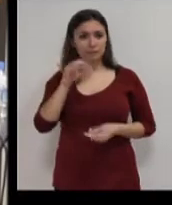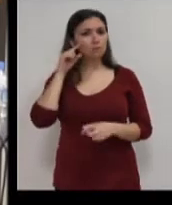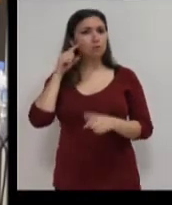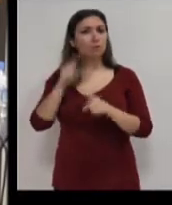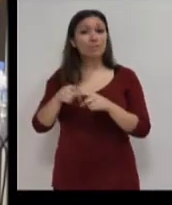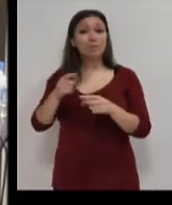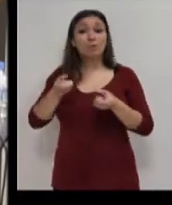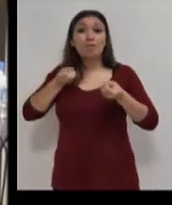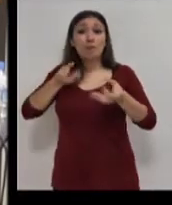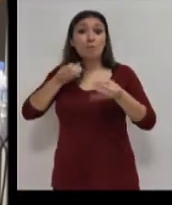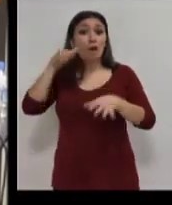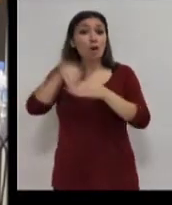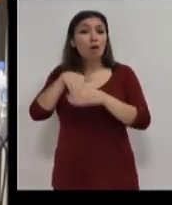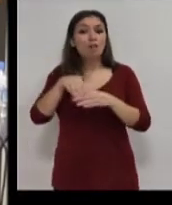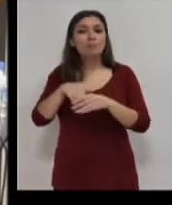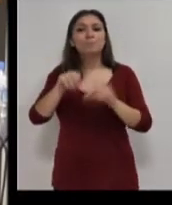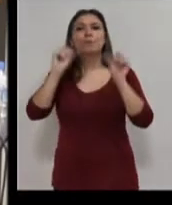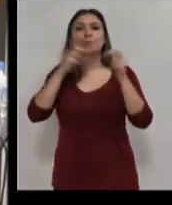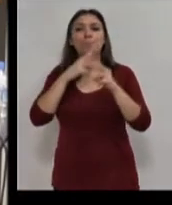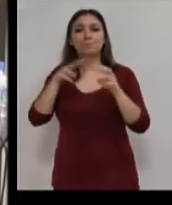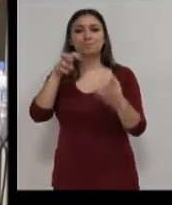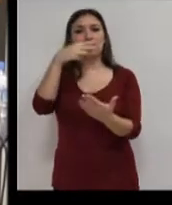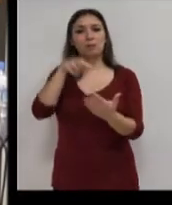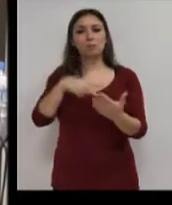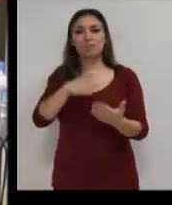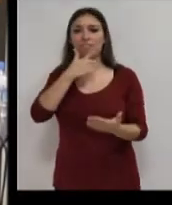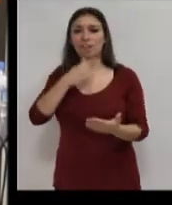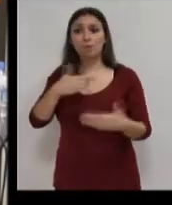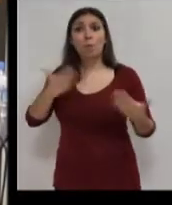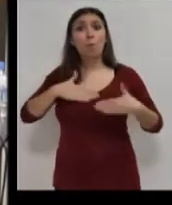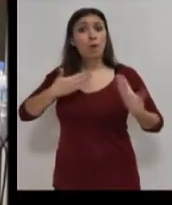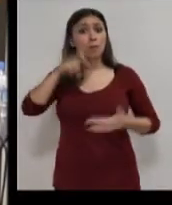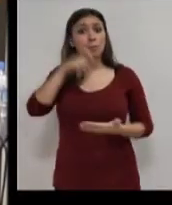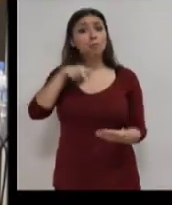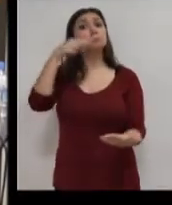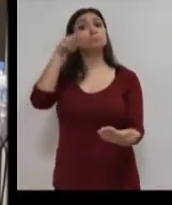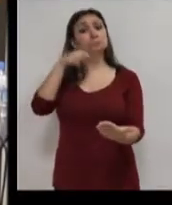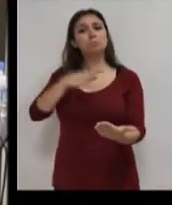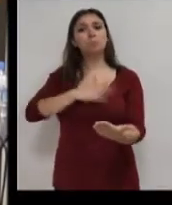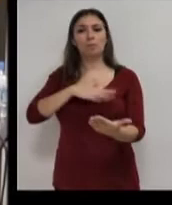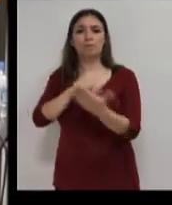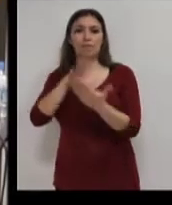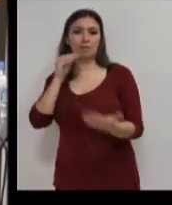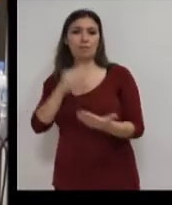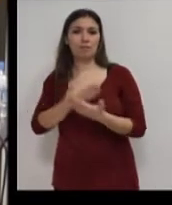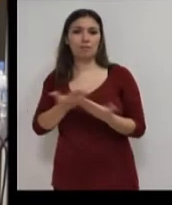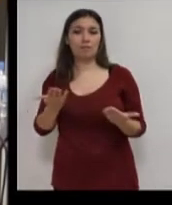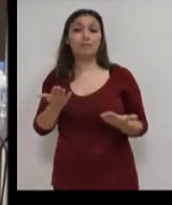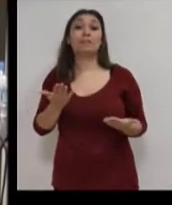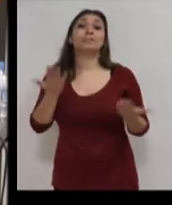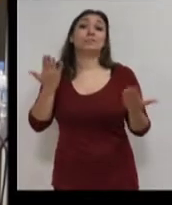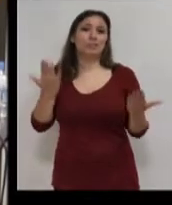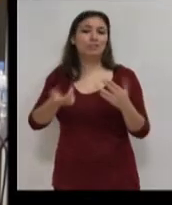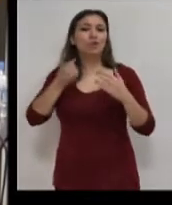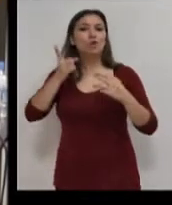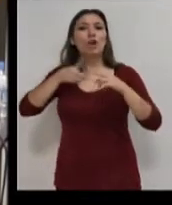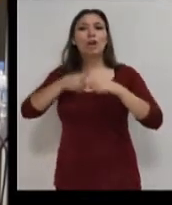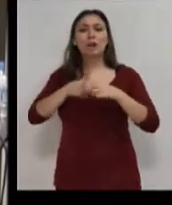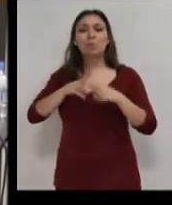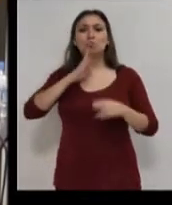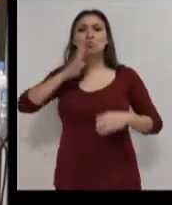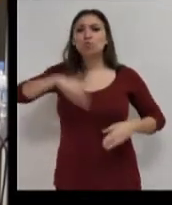FEAPS para hacer toda la información también en formato de lectura fácil para que cualquier persona la utilice. Y además,